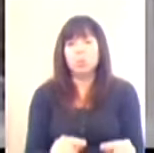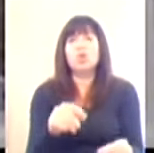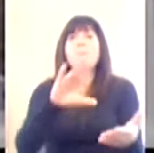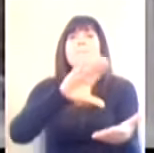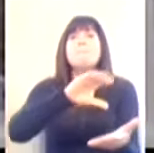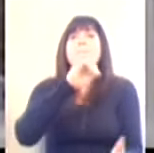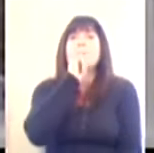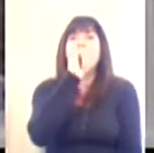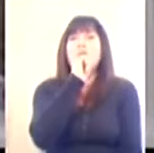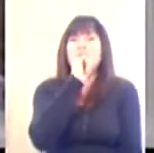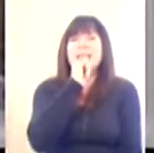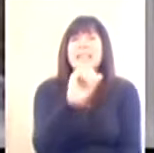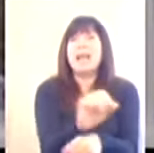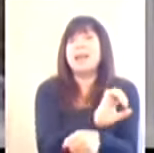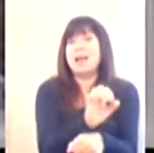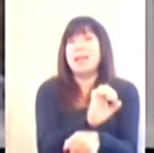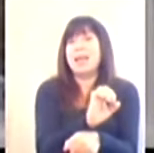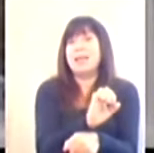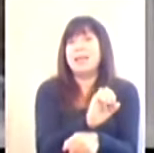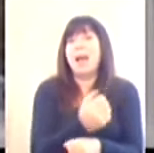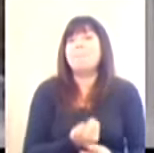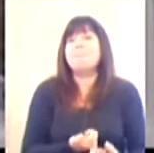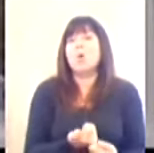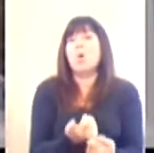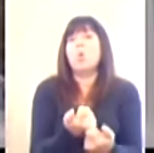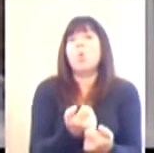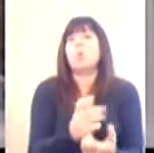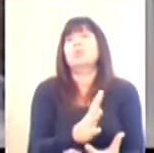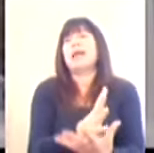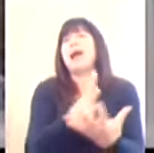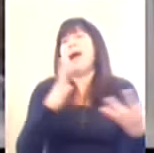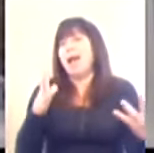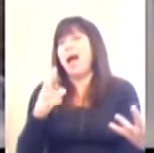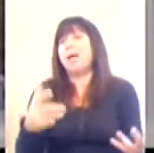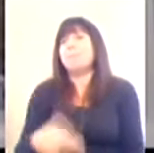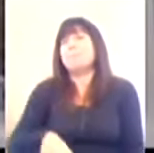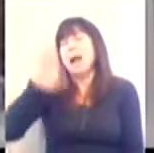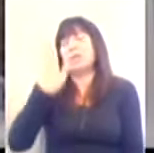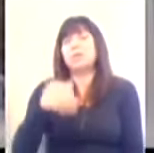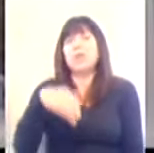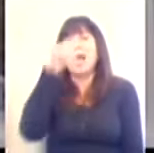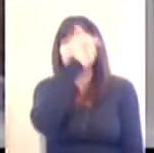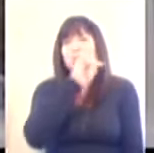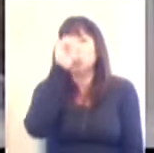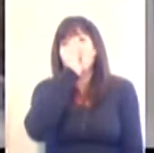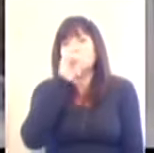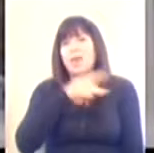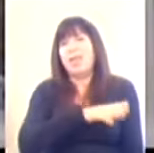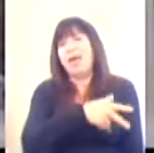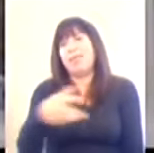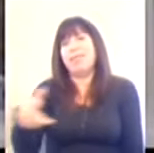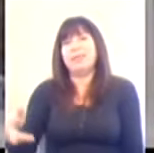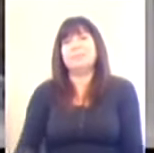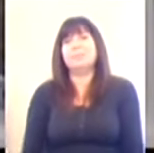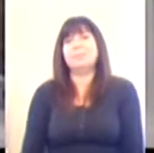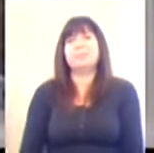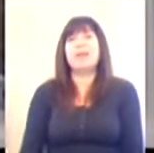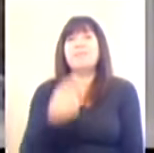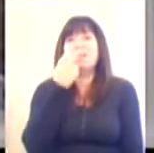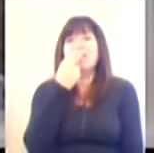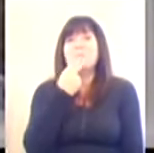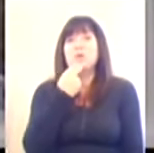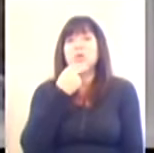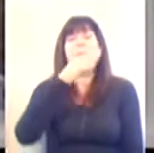causa gran parte de la contaminación que vivimos en todas las ciudades del centro y sur de nuestro país,